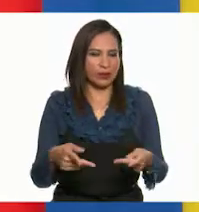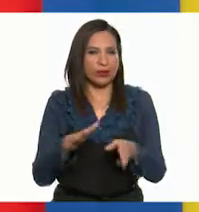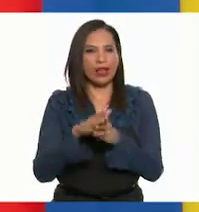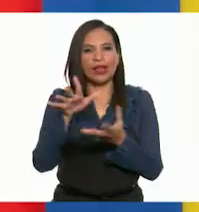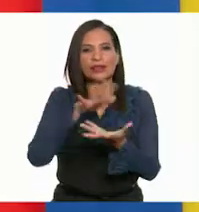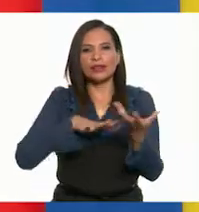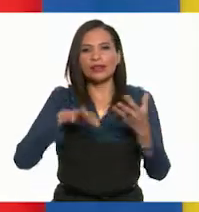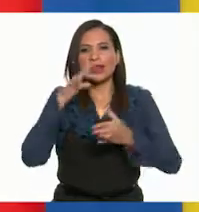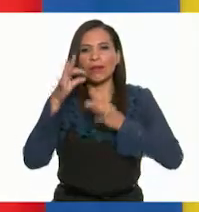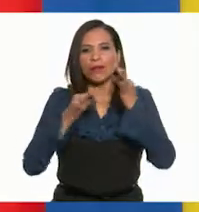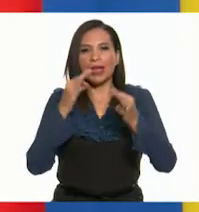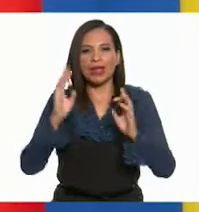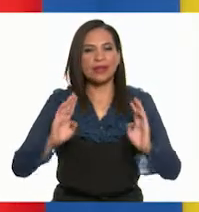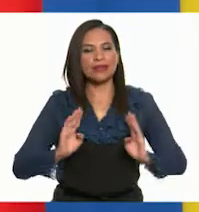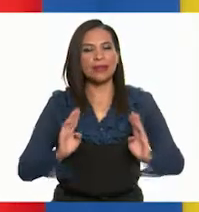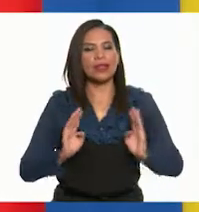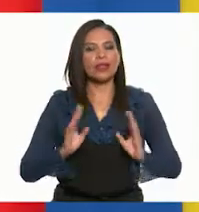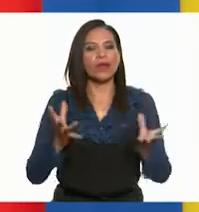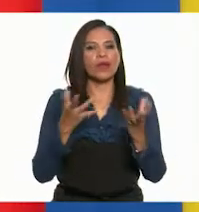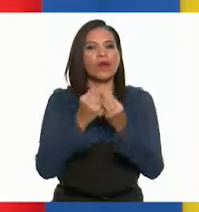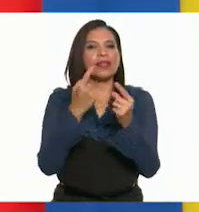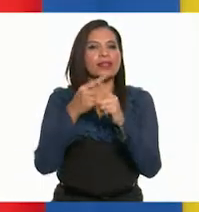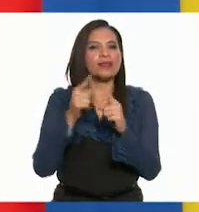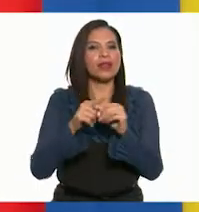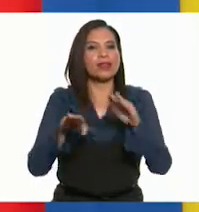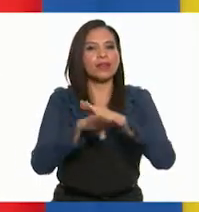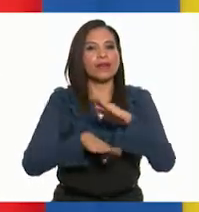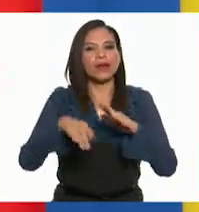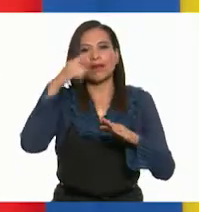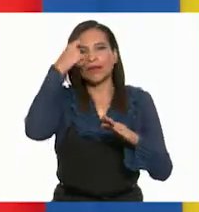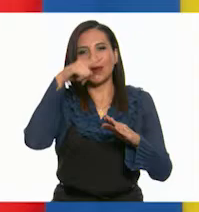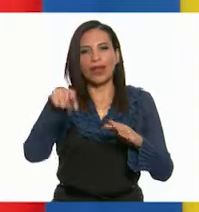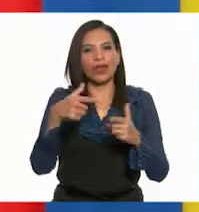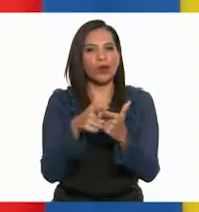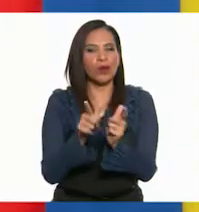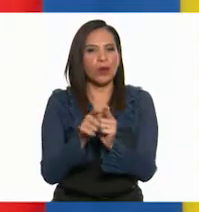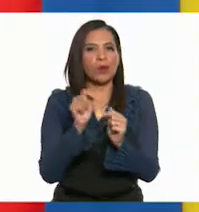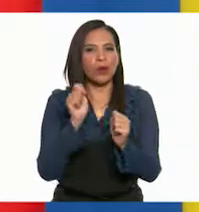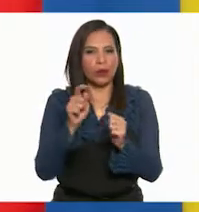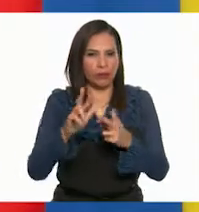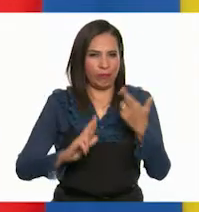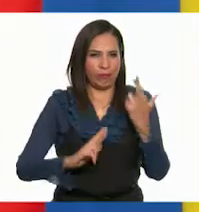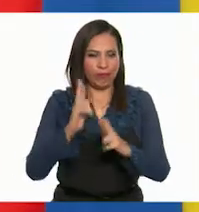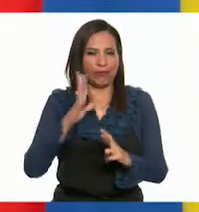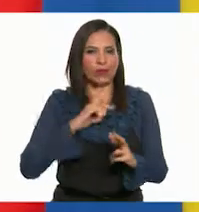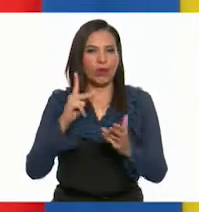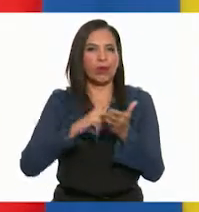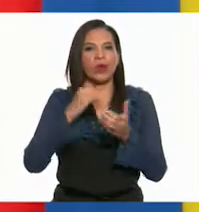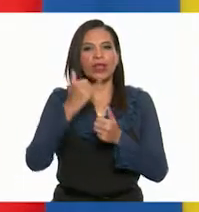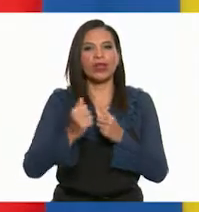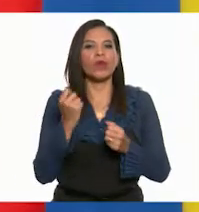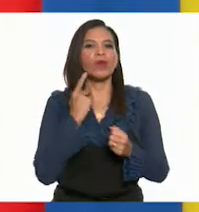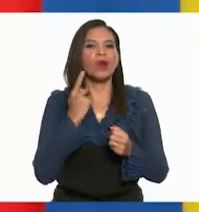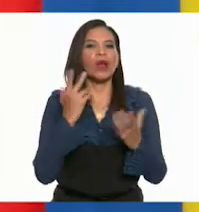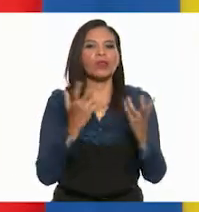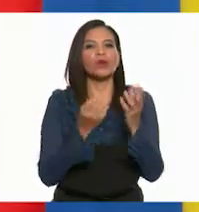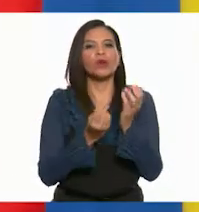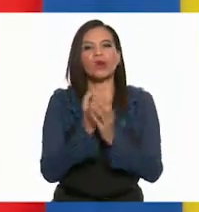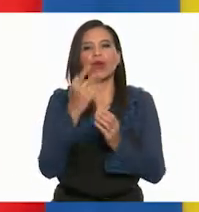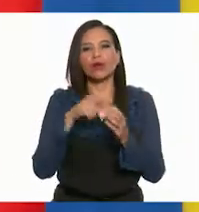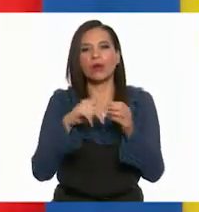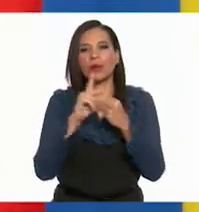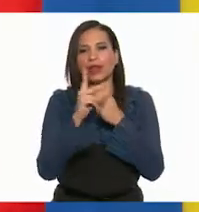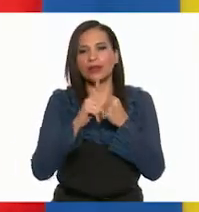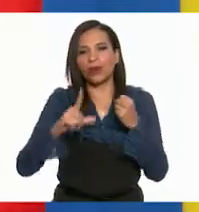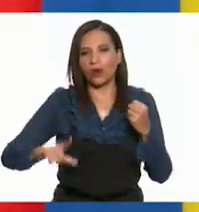sus campañas militares iba formando las bases para que la insurgencia fuera un proyecto político y formara una nueva nación con